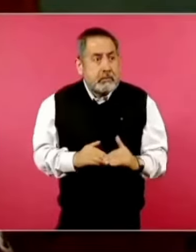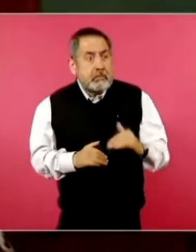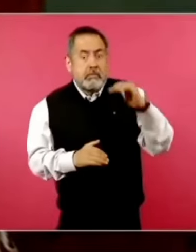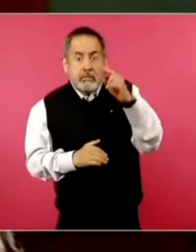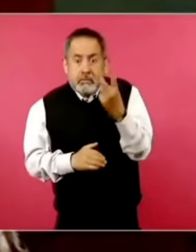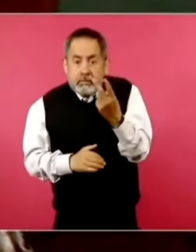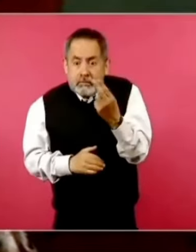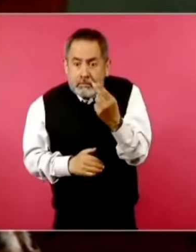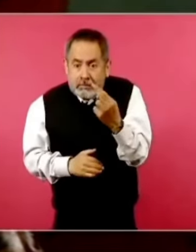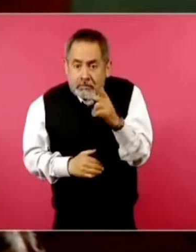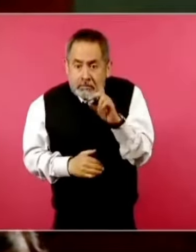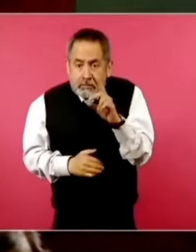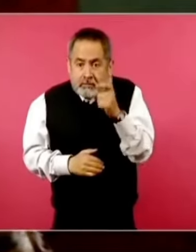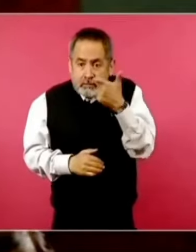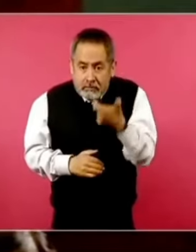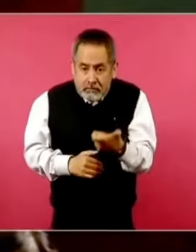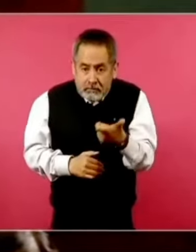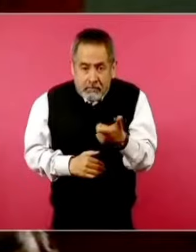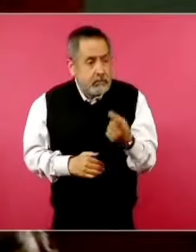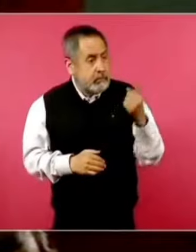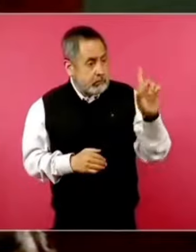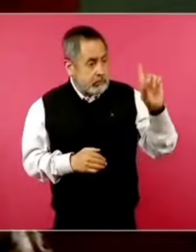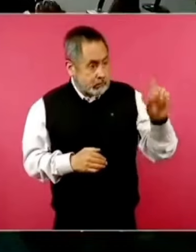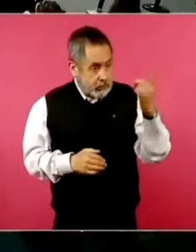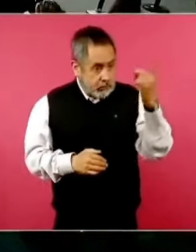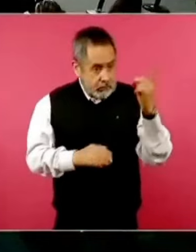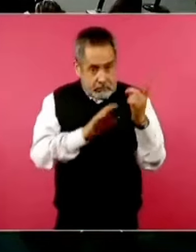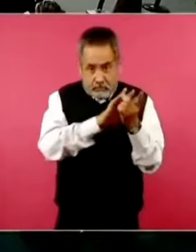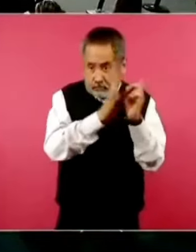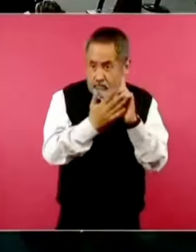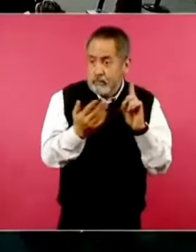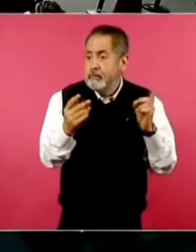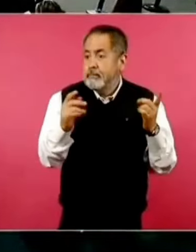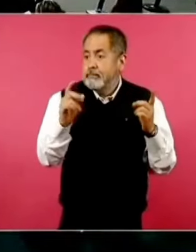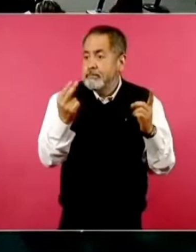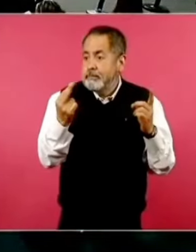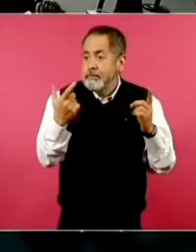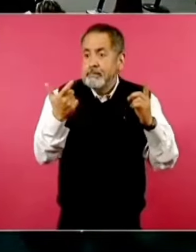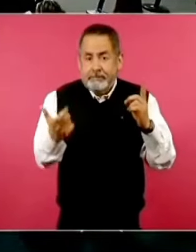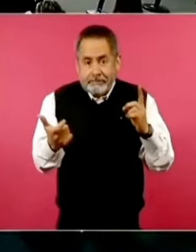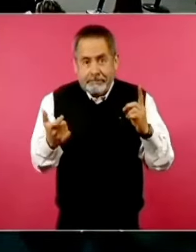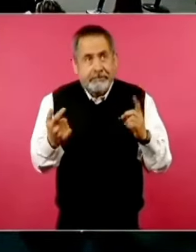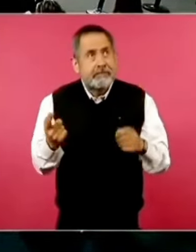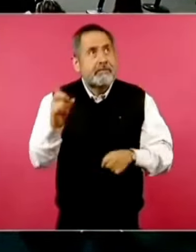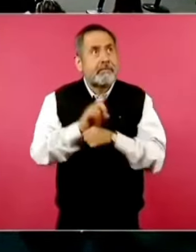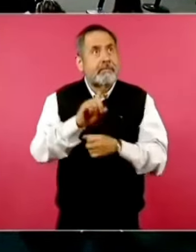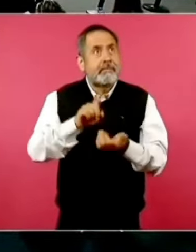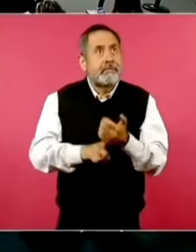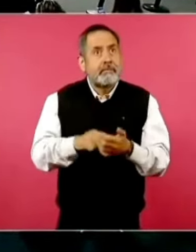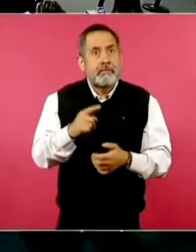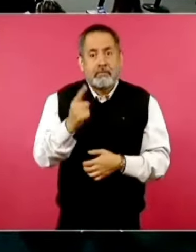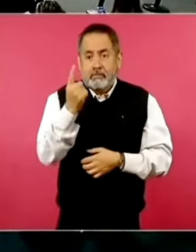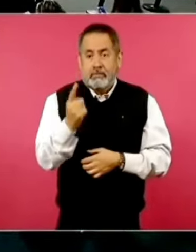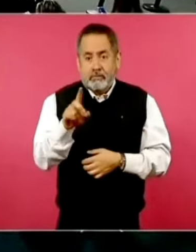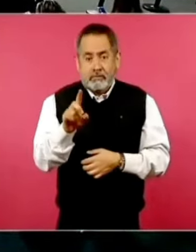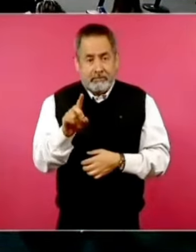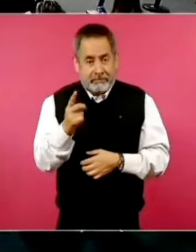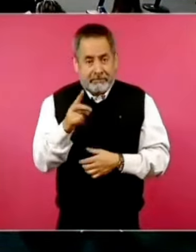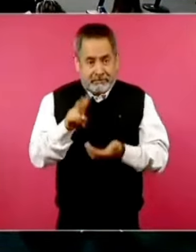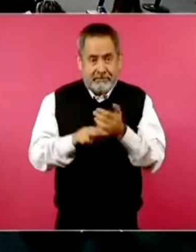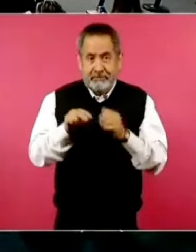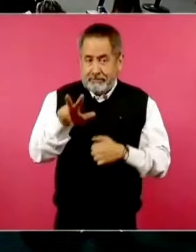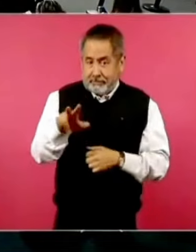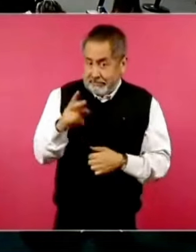Respecto al nivel en el que usted recibió el tipo de cambio el 1 de diciembre del 2018. Ahora,